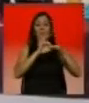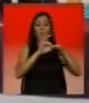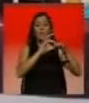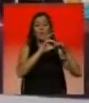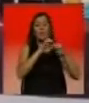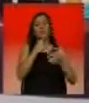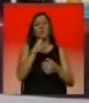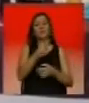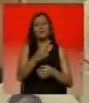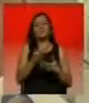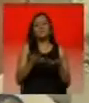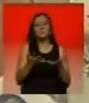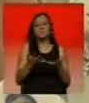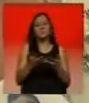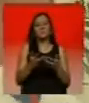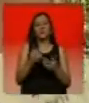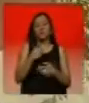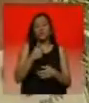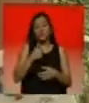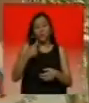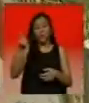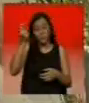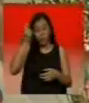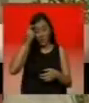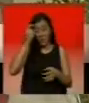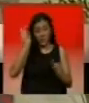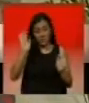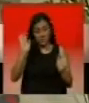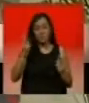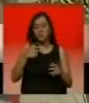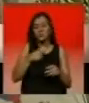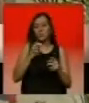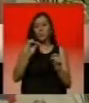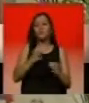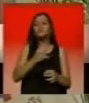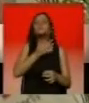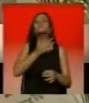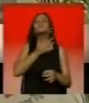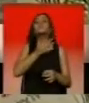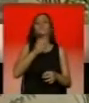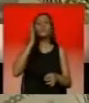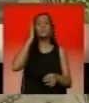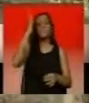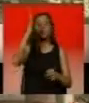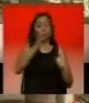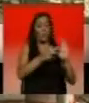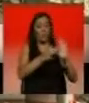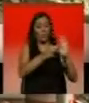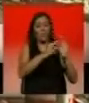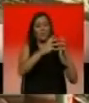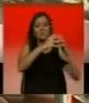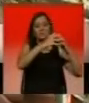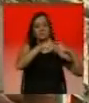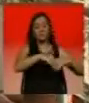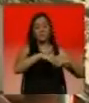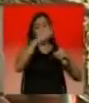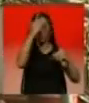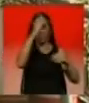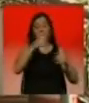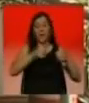le queda poco aliento. Sí, yo tengo los peores temores sobre el futuro de la unidad, que las